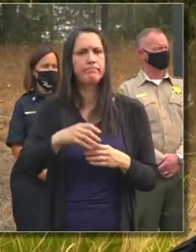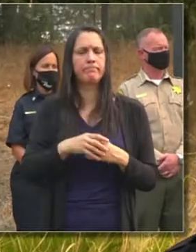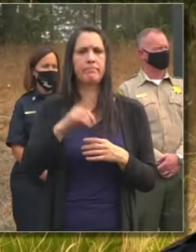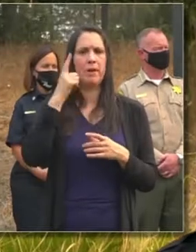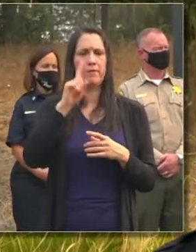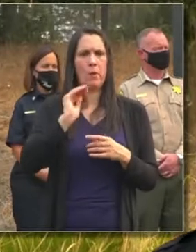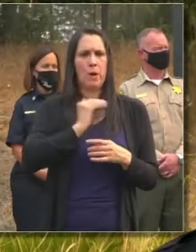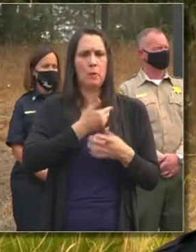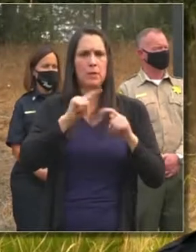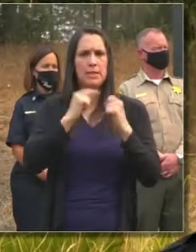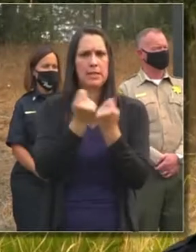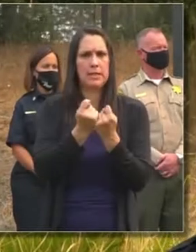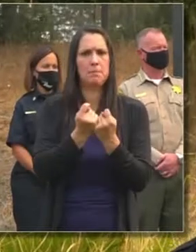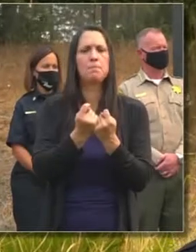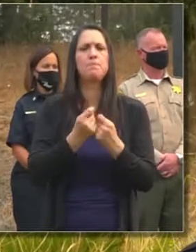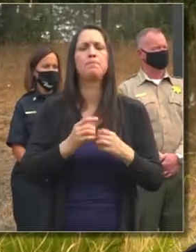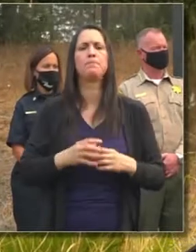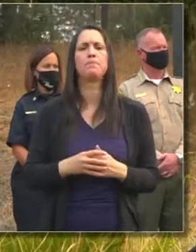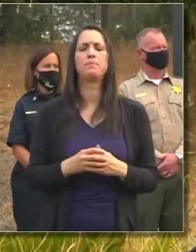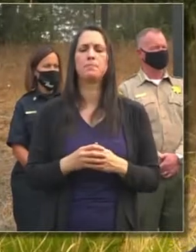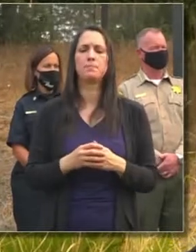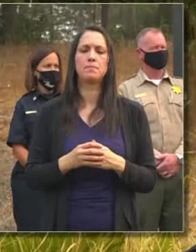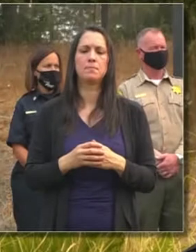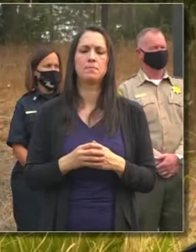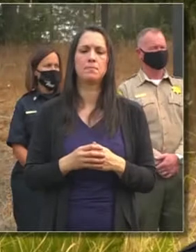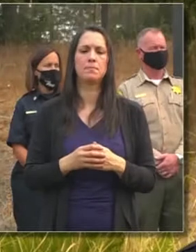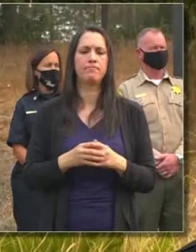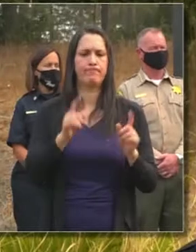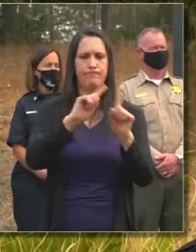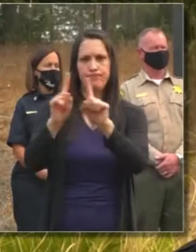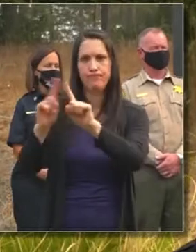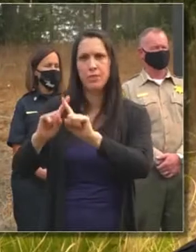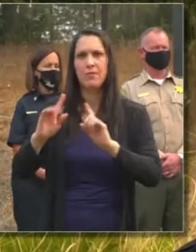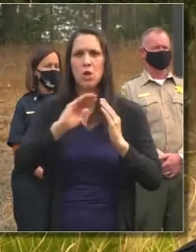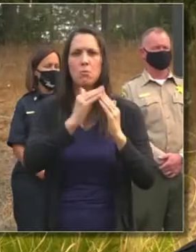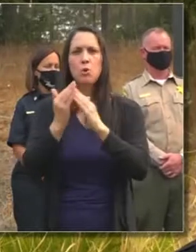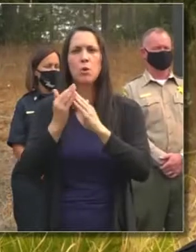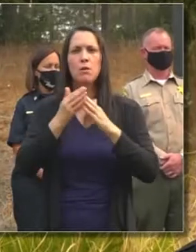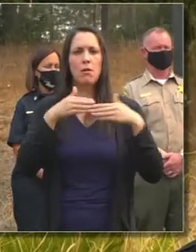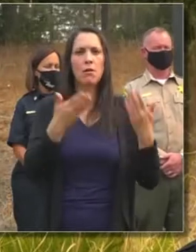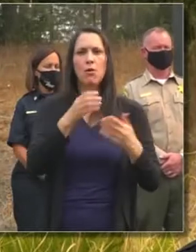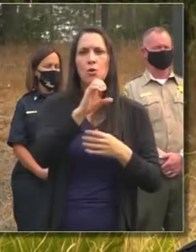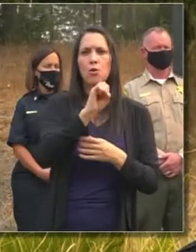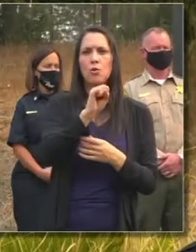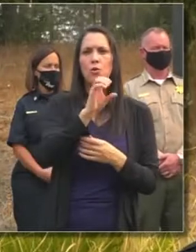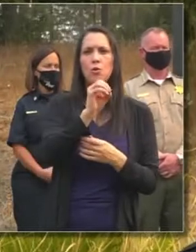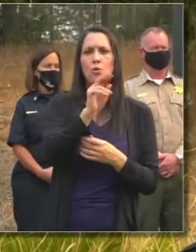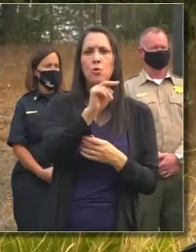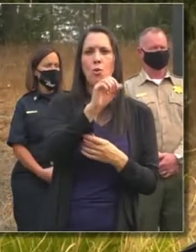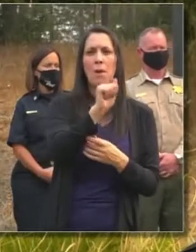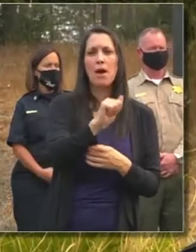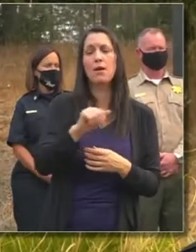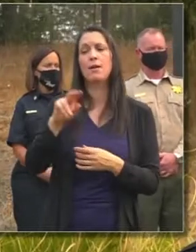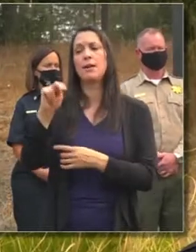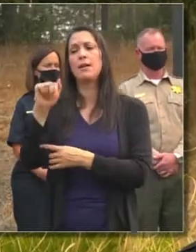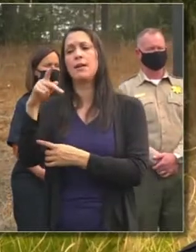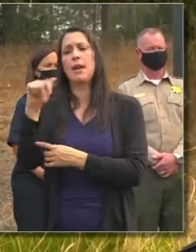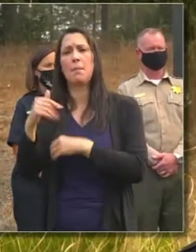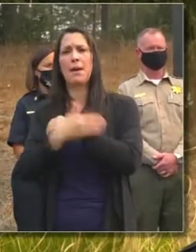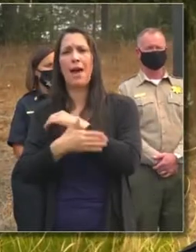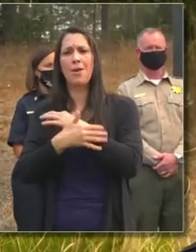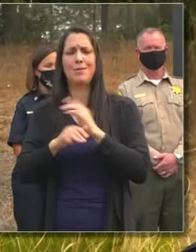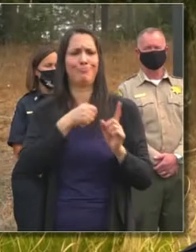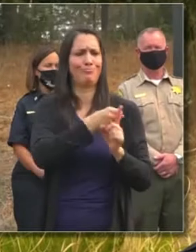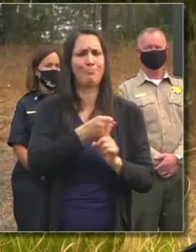para este equipo de administración y para mí también muchas comunidades dentro de sonoma y napa se han